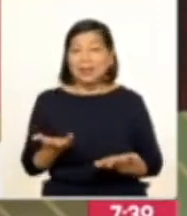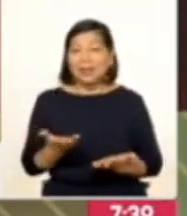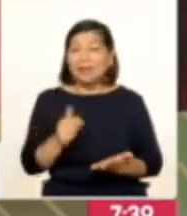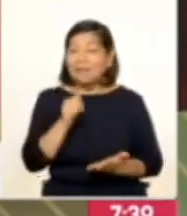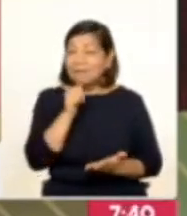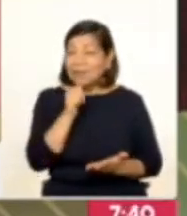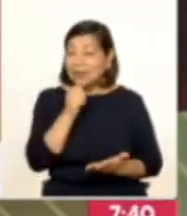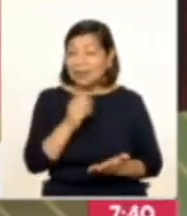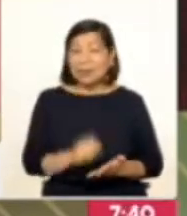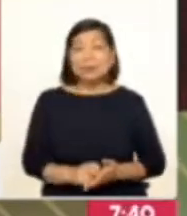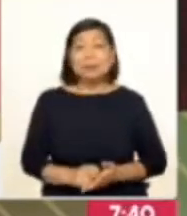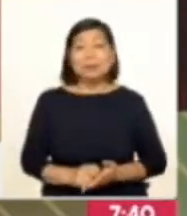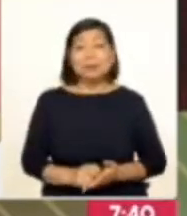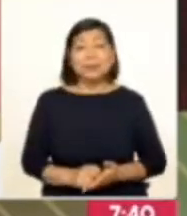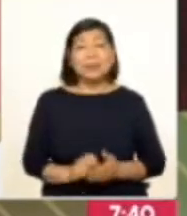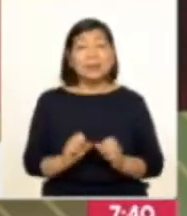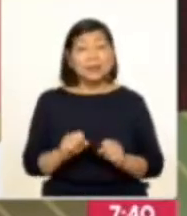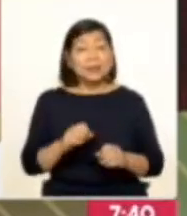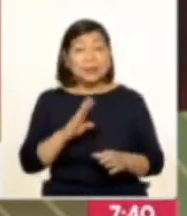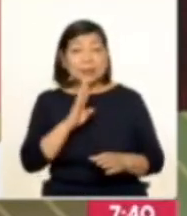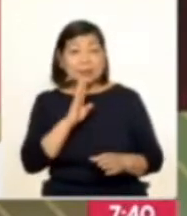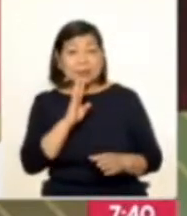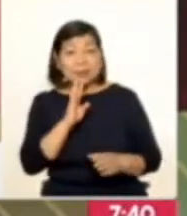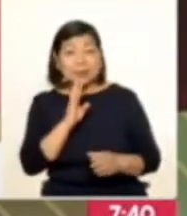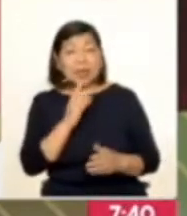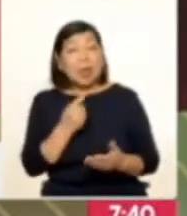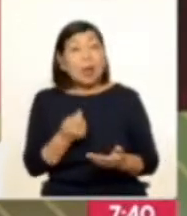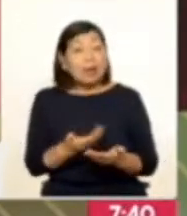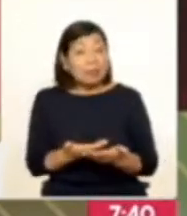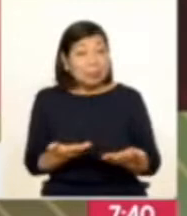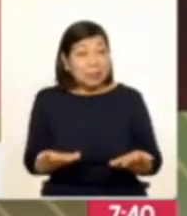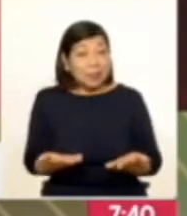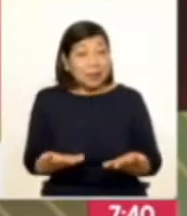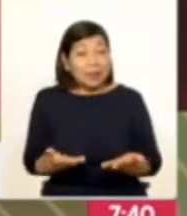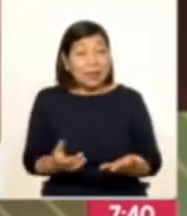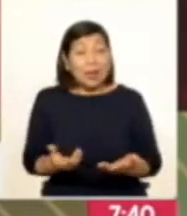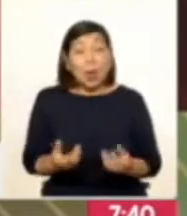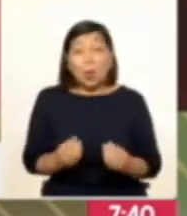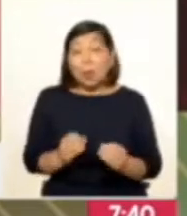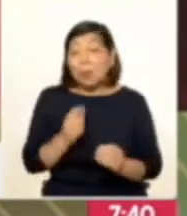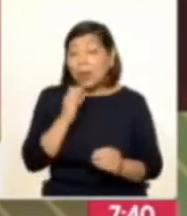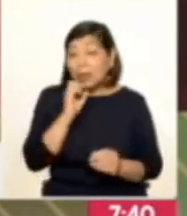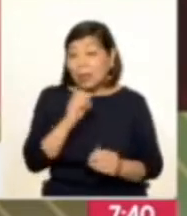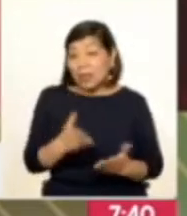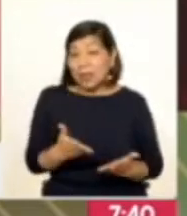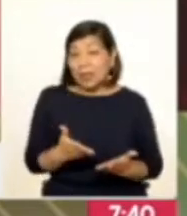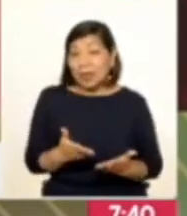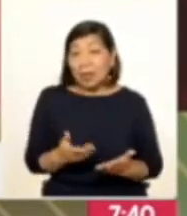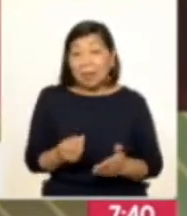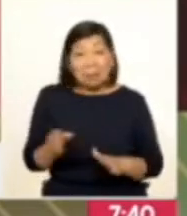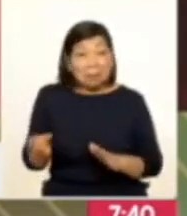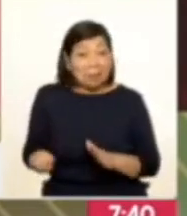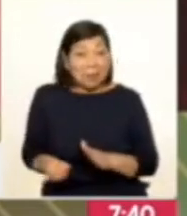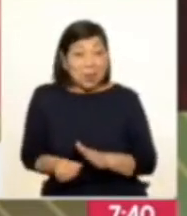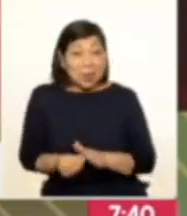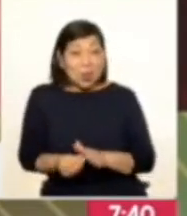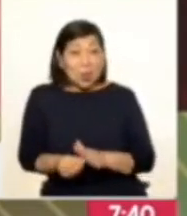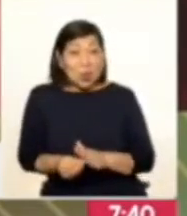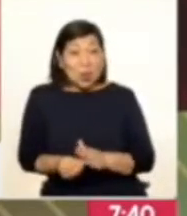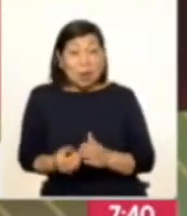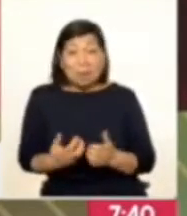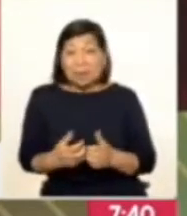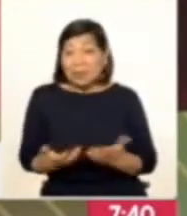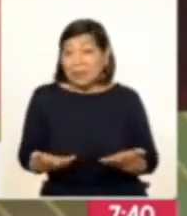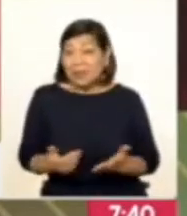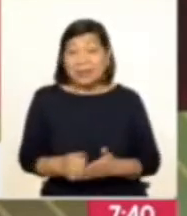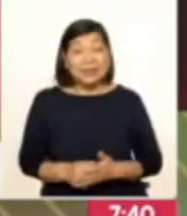la ineficiencia Es más si estamos hablando de los recursos públicos como yo suelo decir como la coima no sale de la utilidad de la empresa